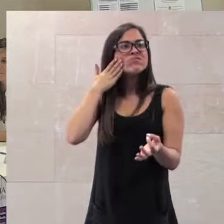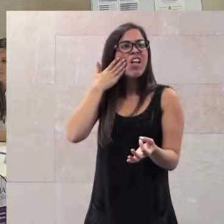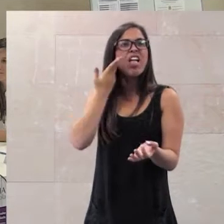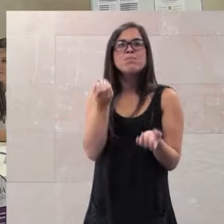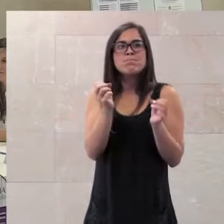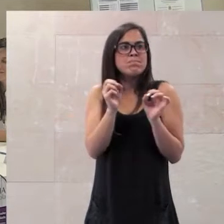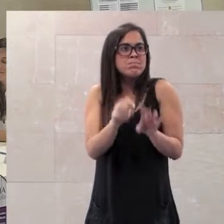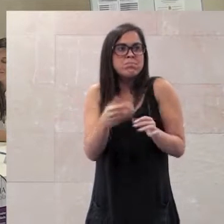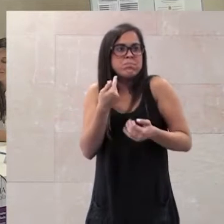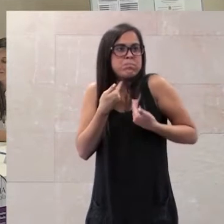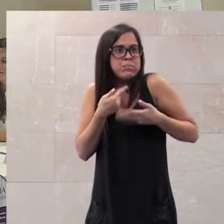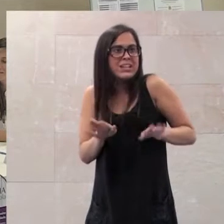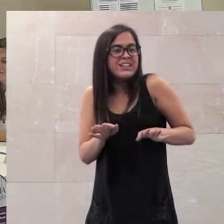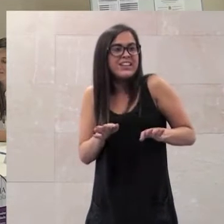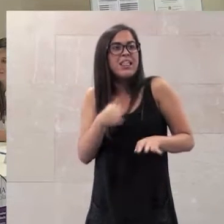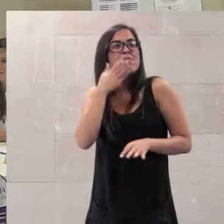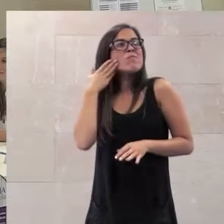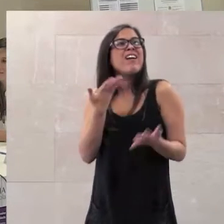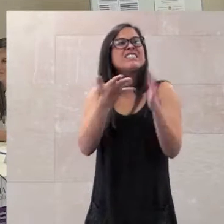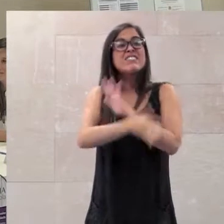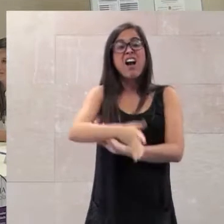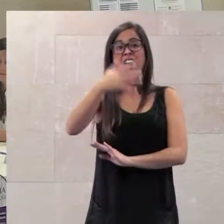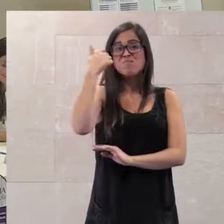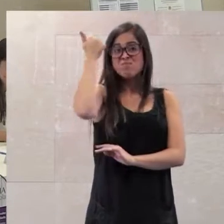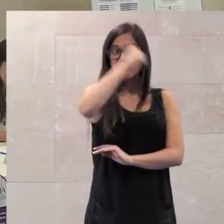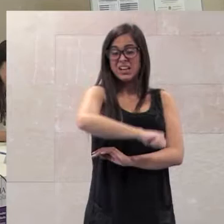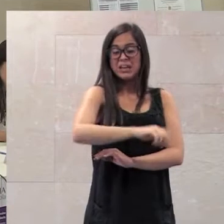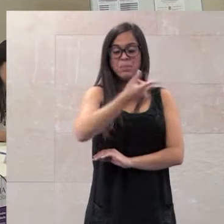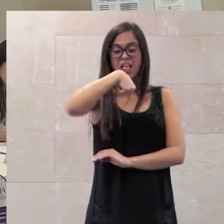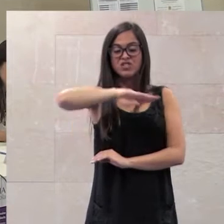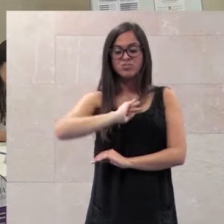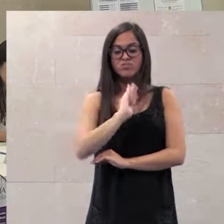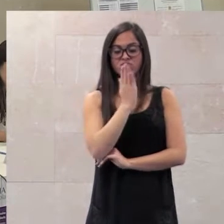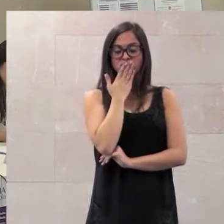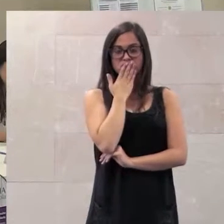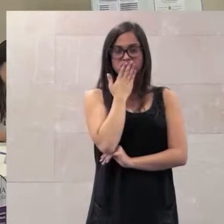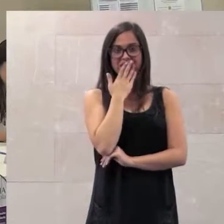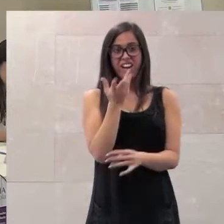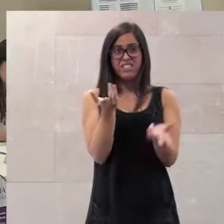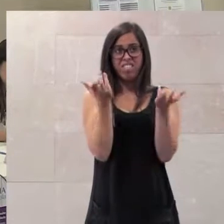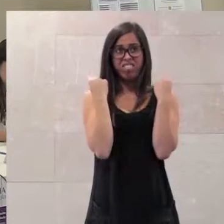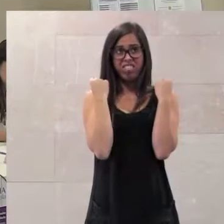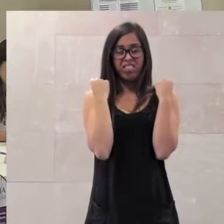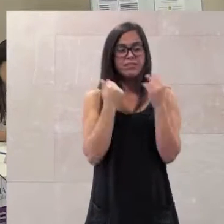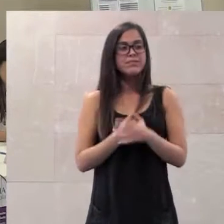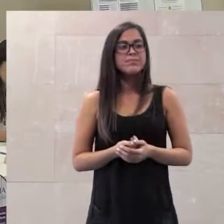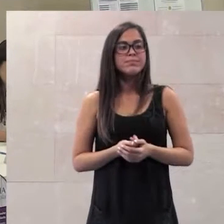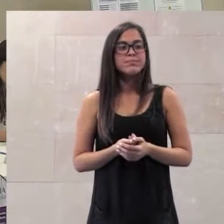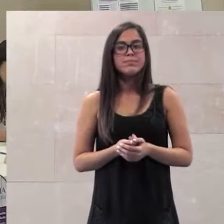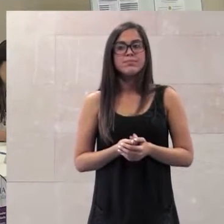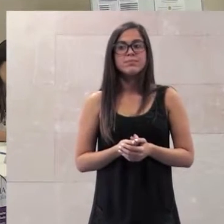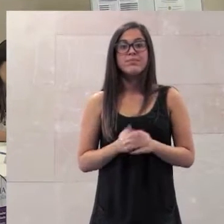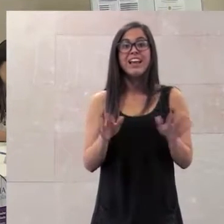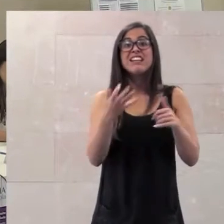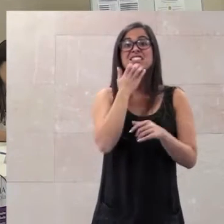antes. La reputación es otro invento del patriarcado, para tenernos silenciadas y tenernos sumisas. Y